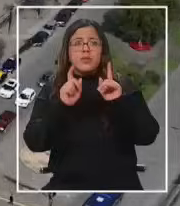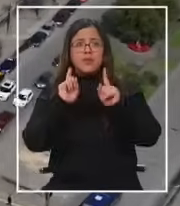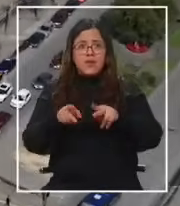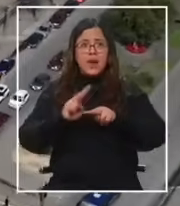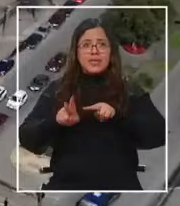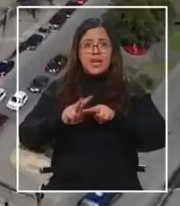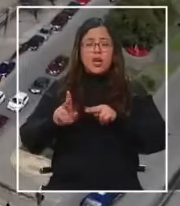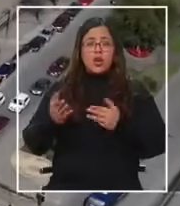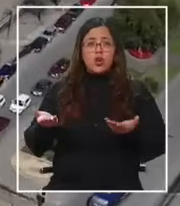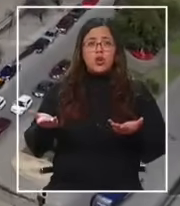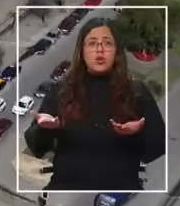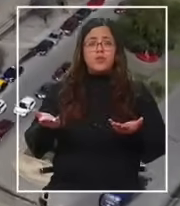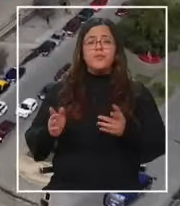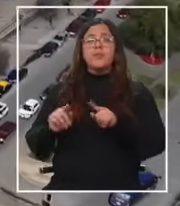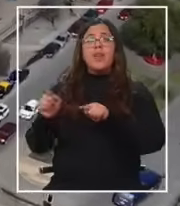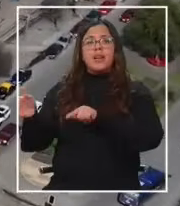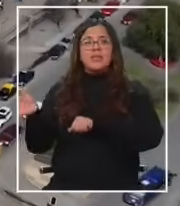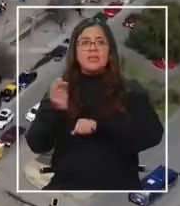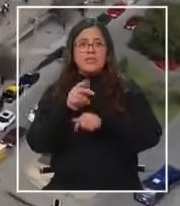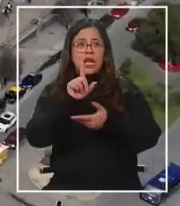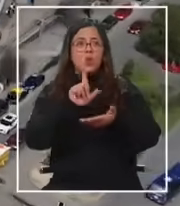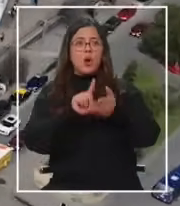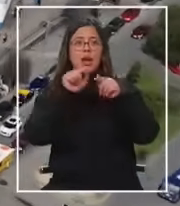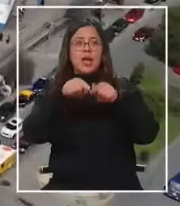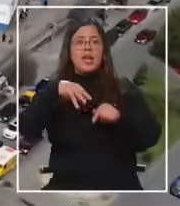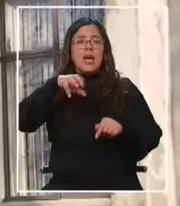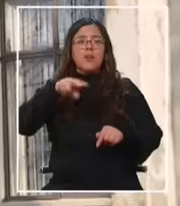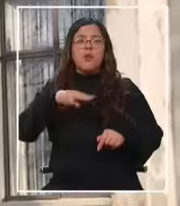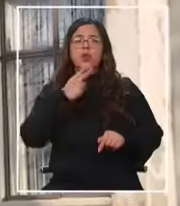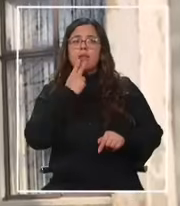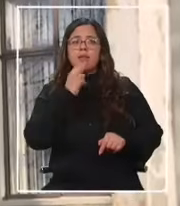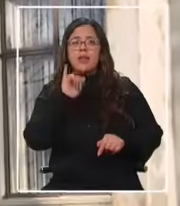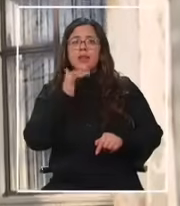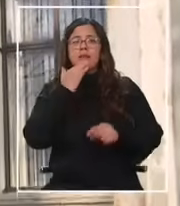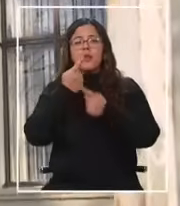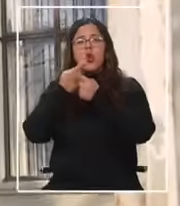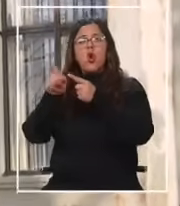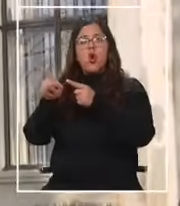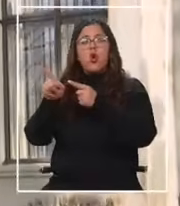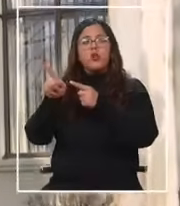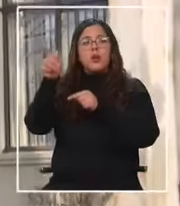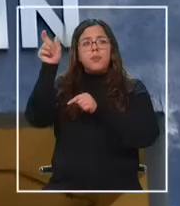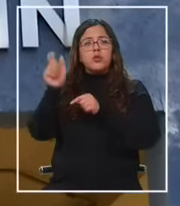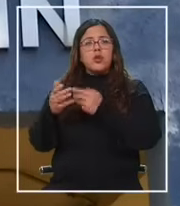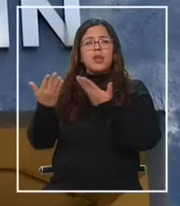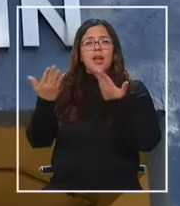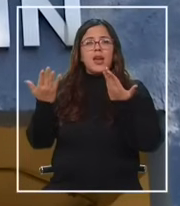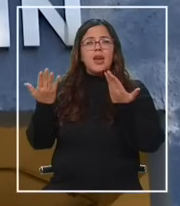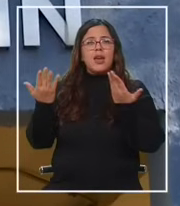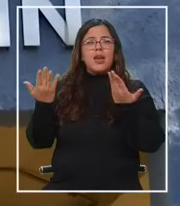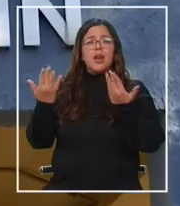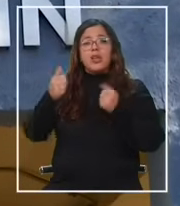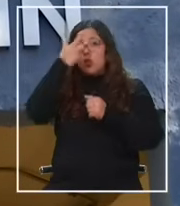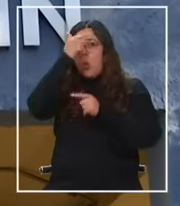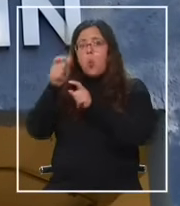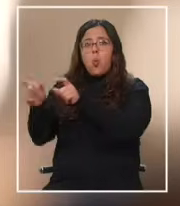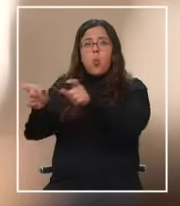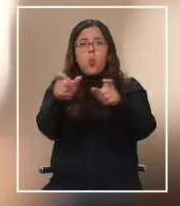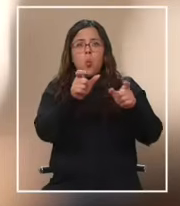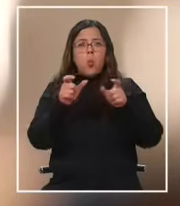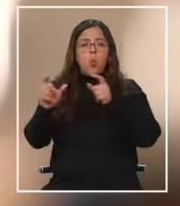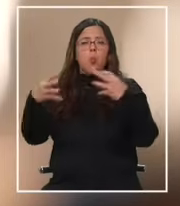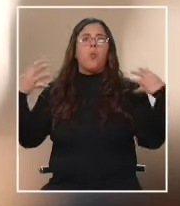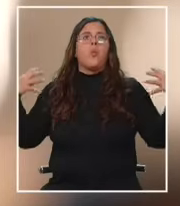hacerlo. Advierte que en ese sector quedan Monty y otra paciente, que está bajo la vigilancia de una guardia.